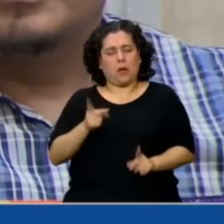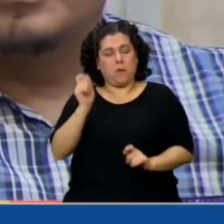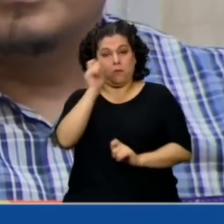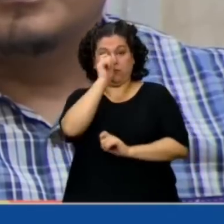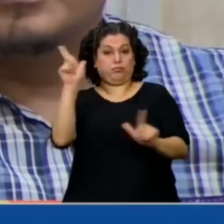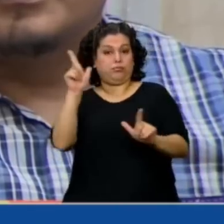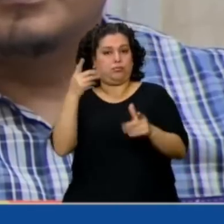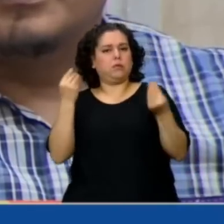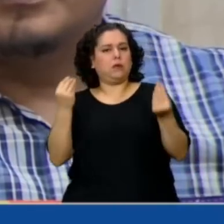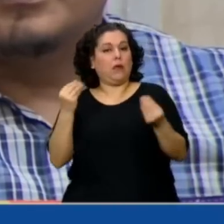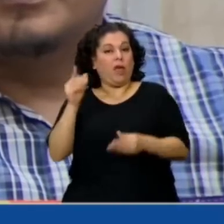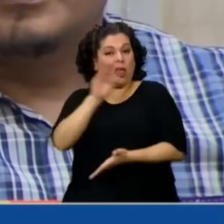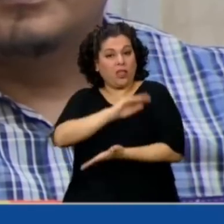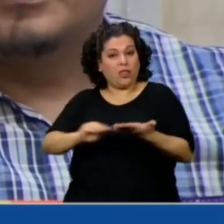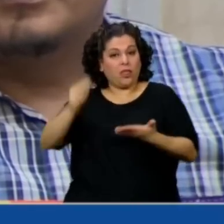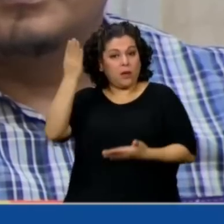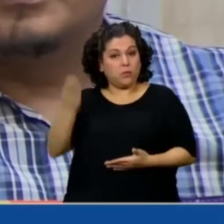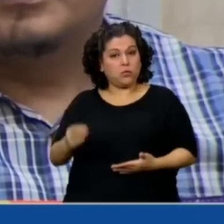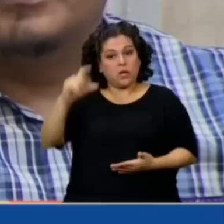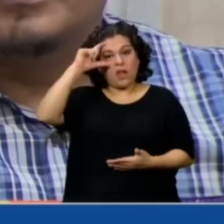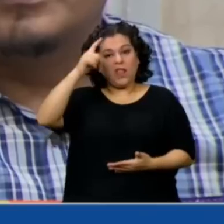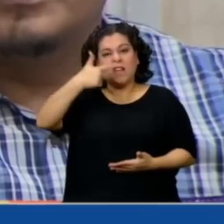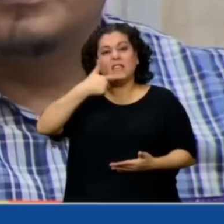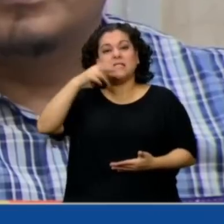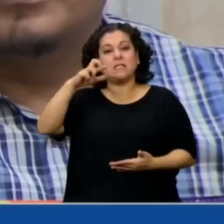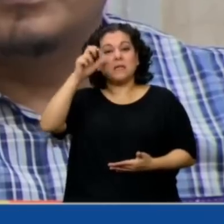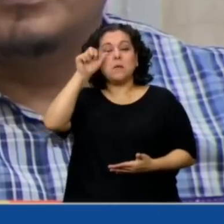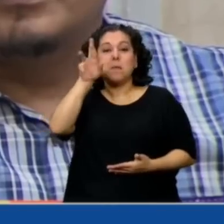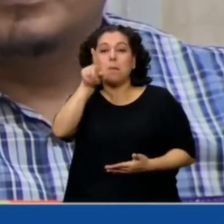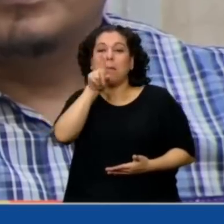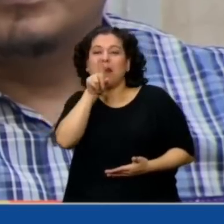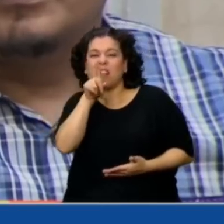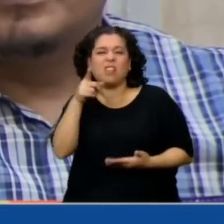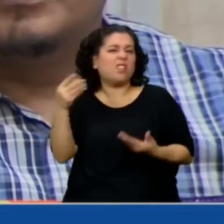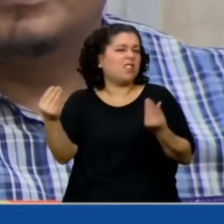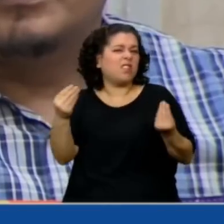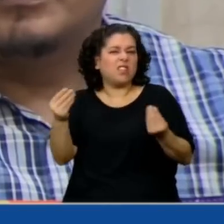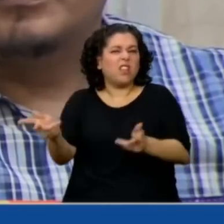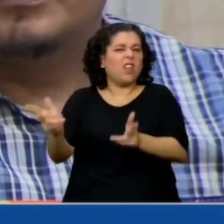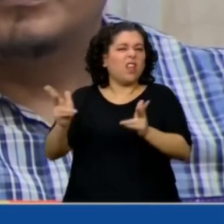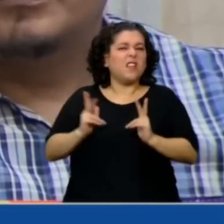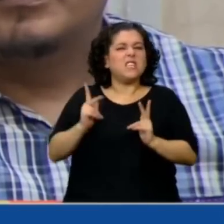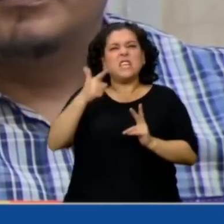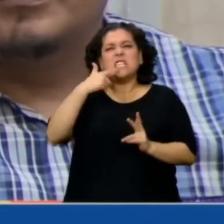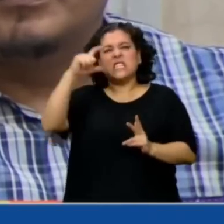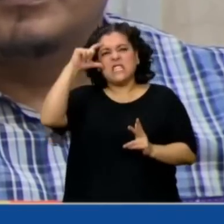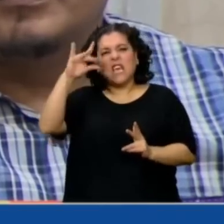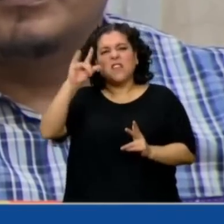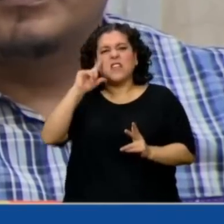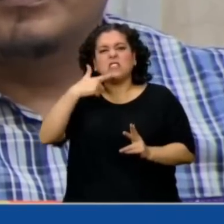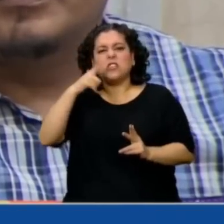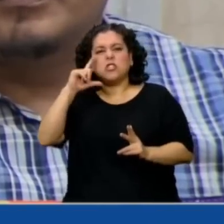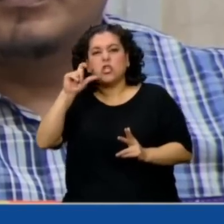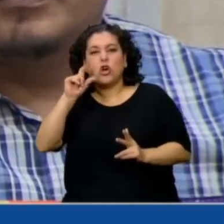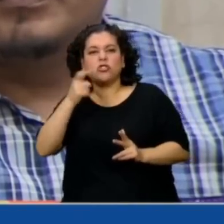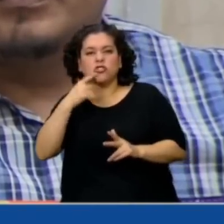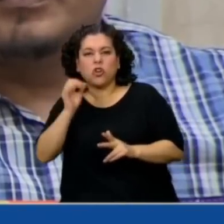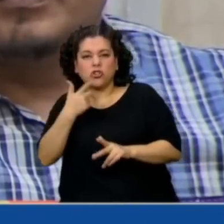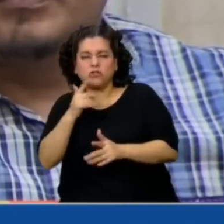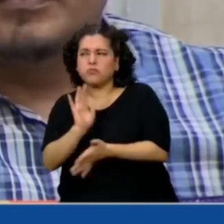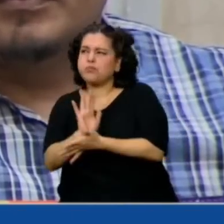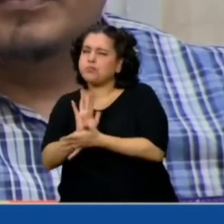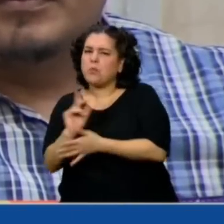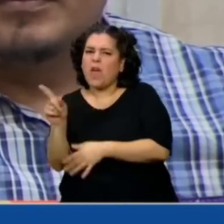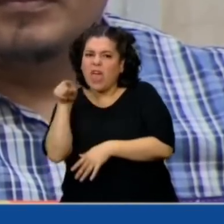el diputado Espert nos llame sediciosos. Sediciosos a nosotros, cuando él, en plena pandemia, acompañó